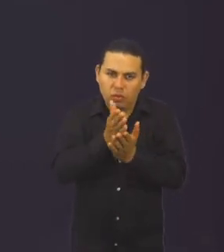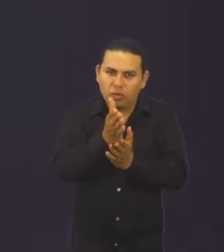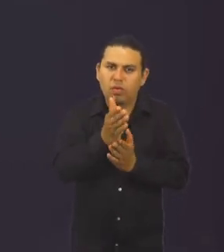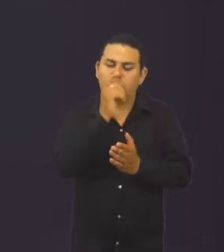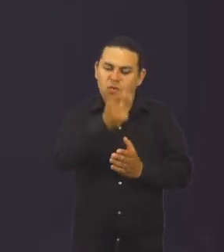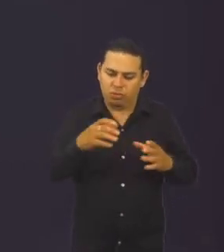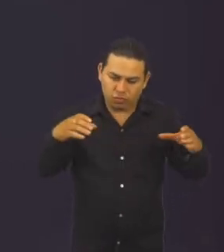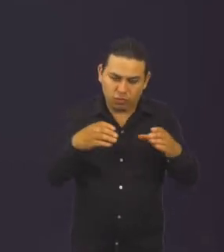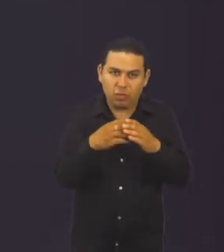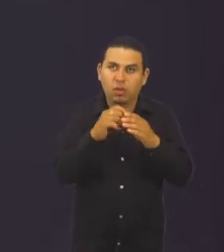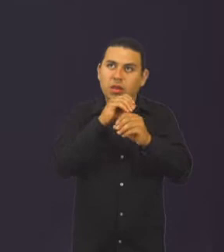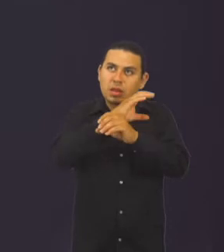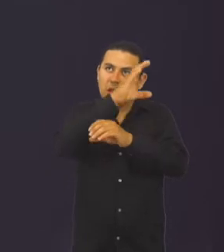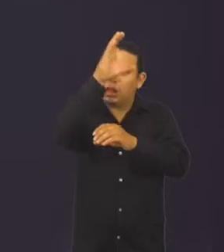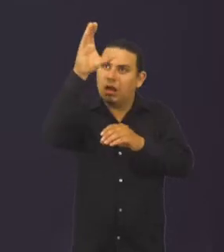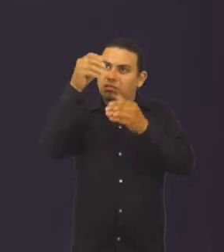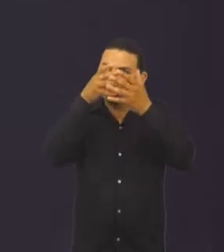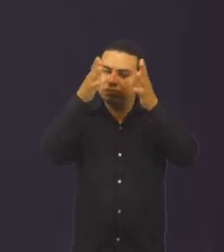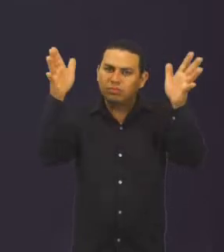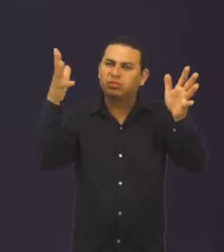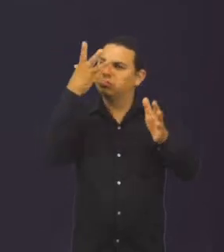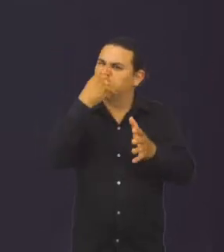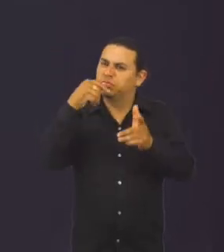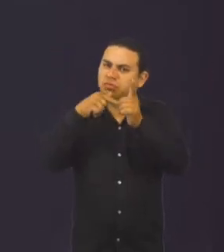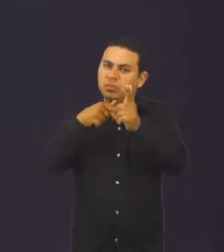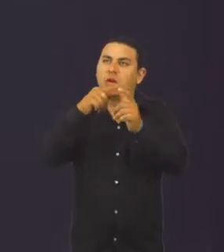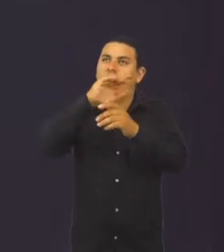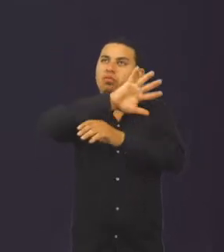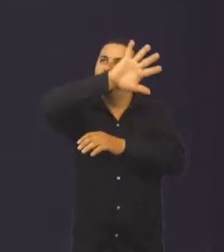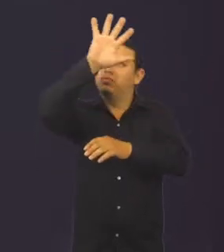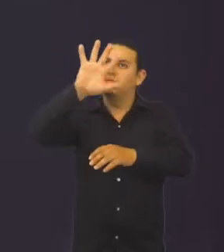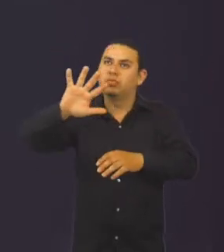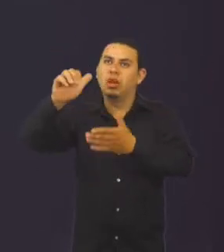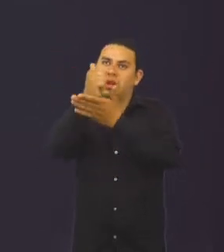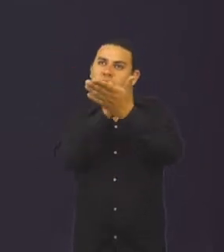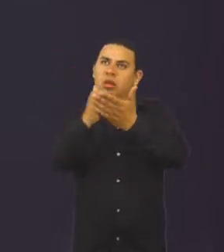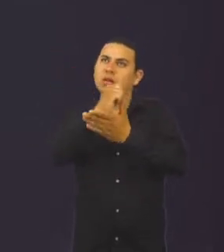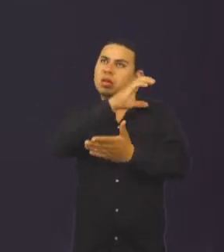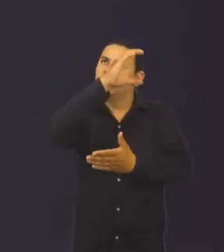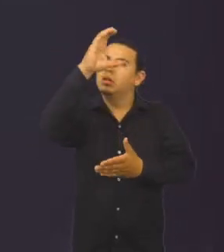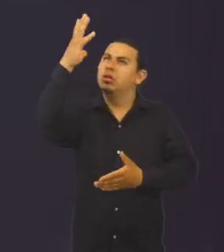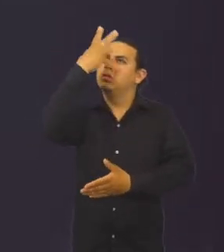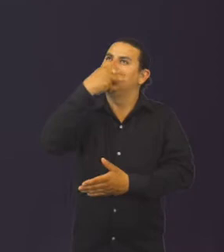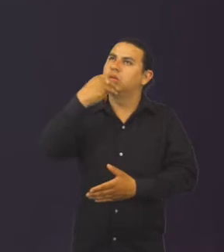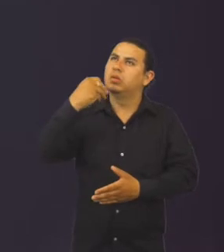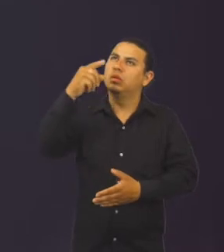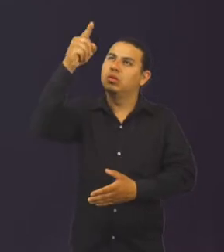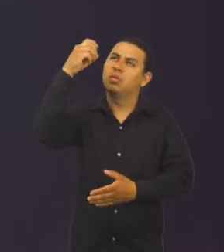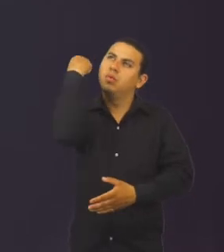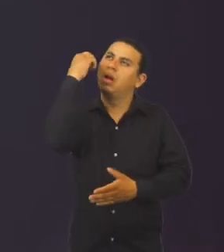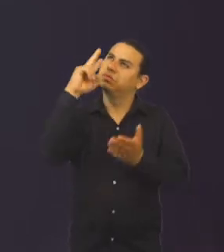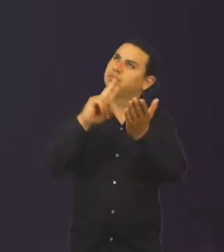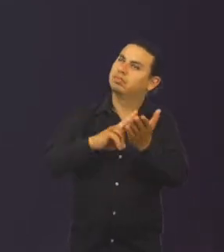el destino de su ruta estelar en el fondo de un horizonte teñido de azul, con el tono del cielo